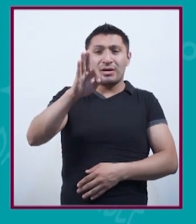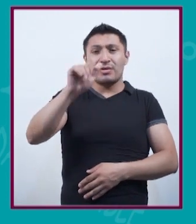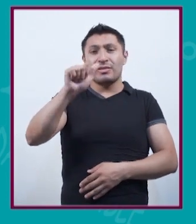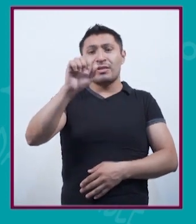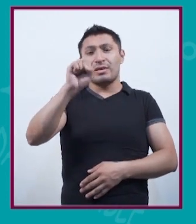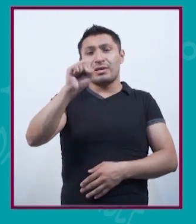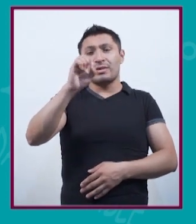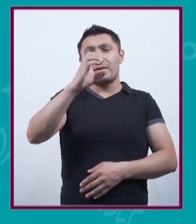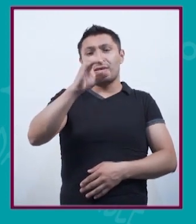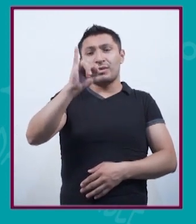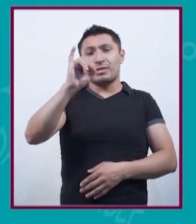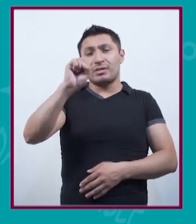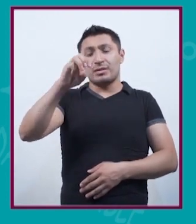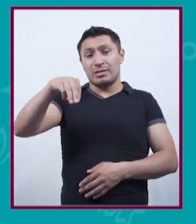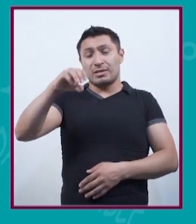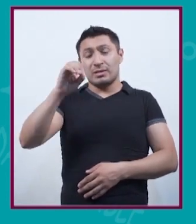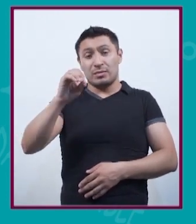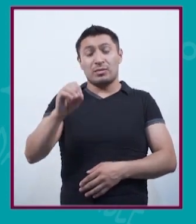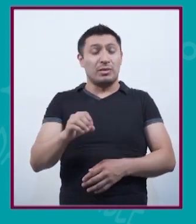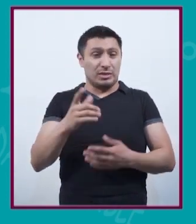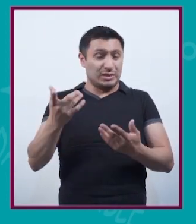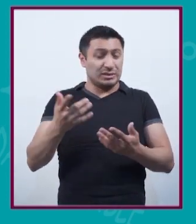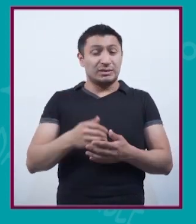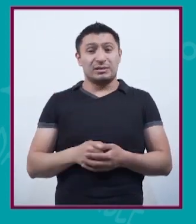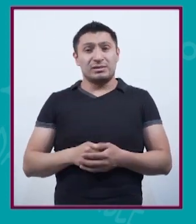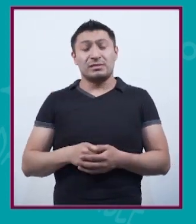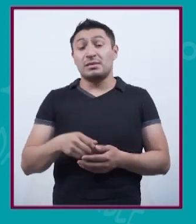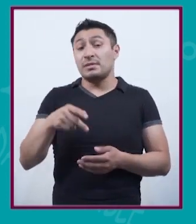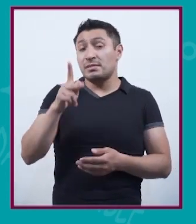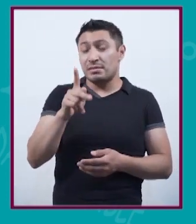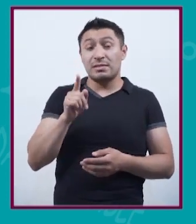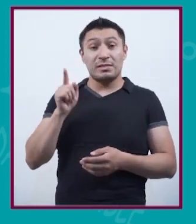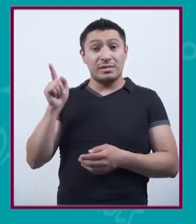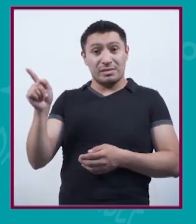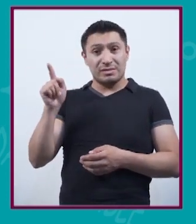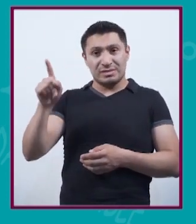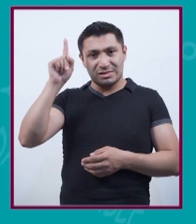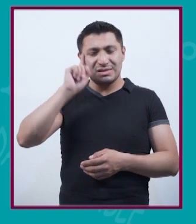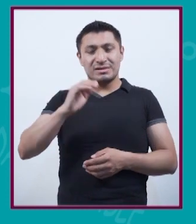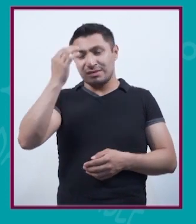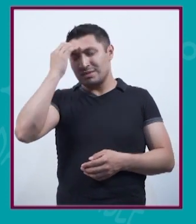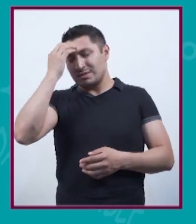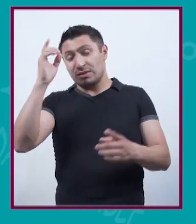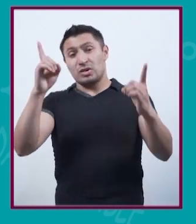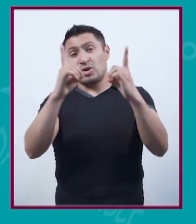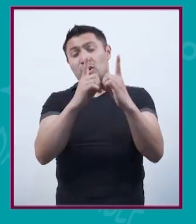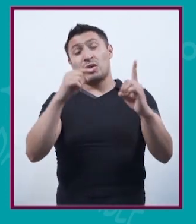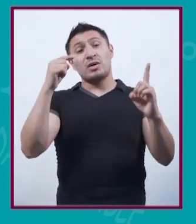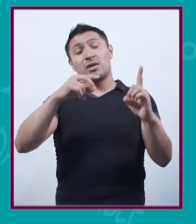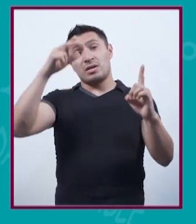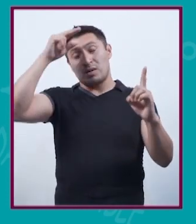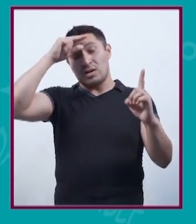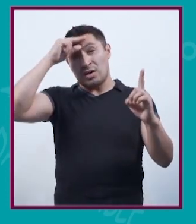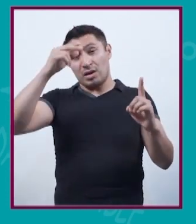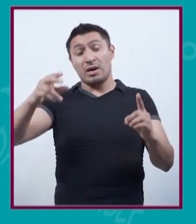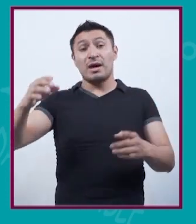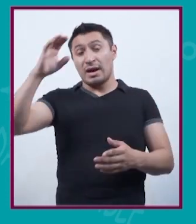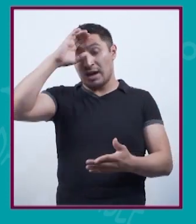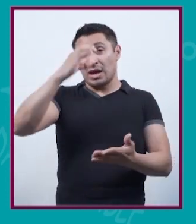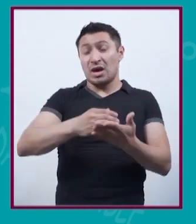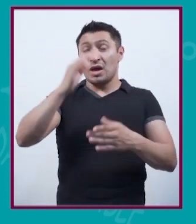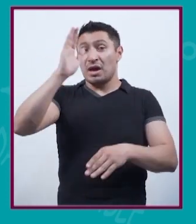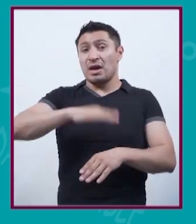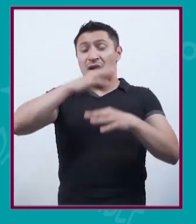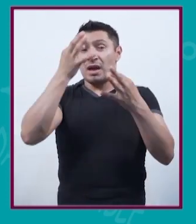un poquito, si le gustan algunas ideas del fascismo, sobre todo algunas ideas de progreso, etc. Pero en